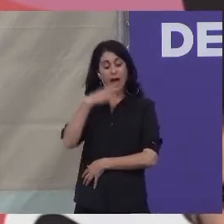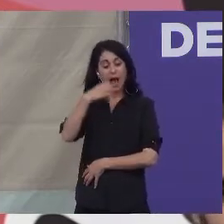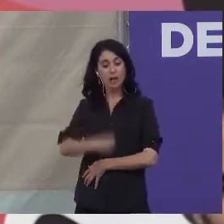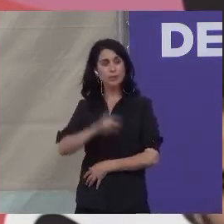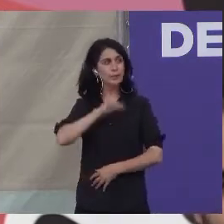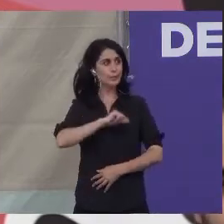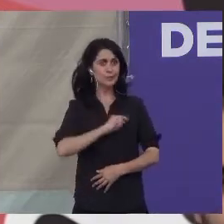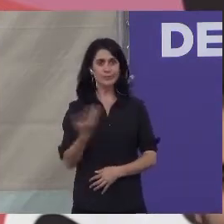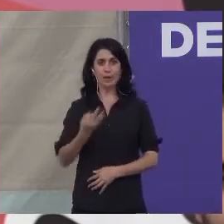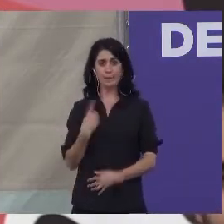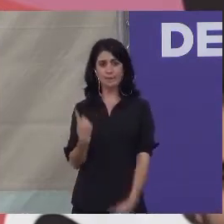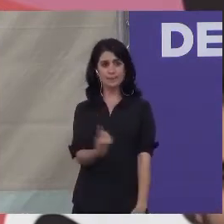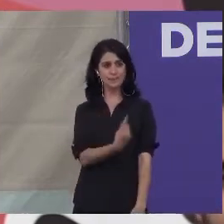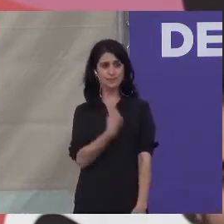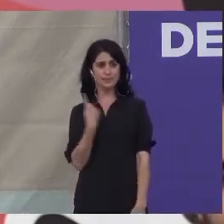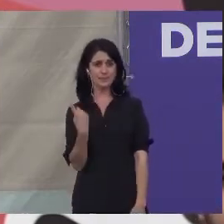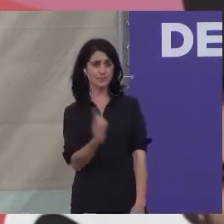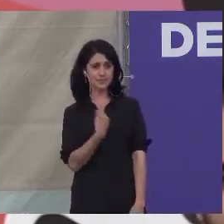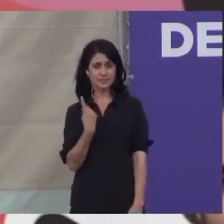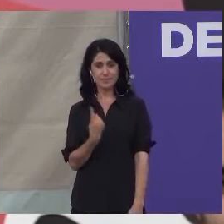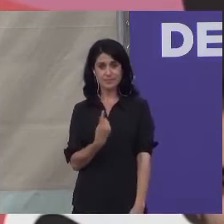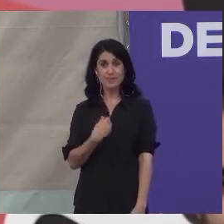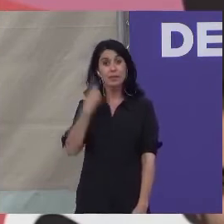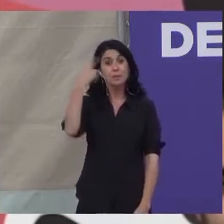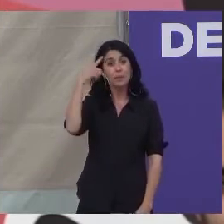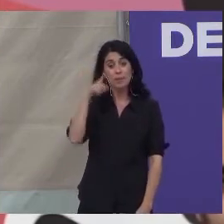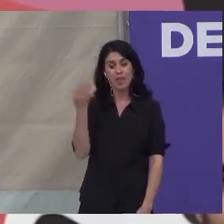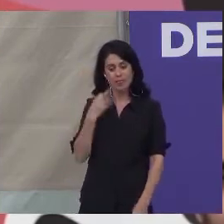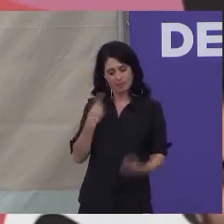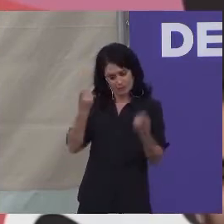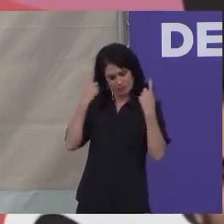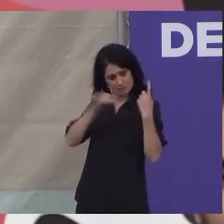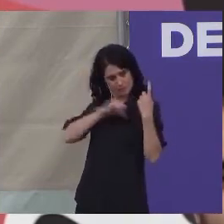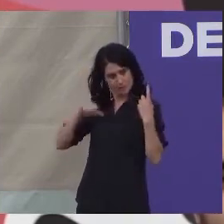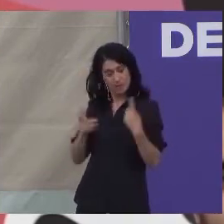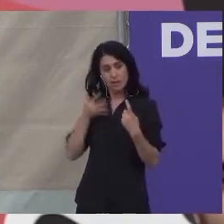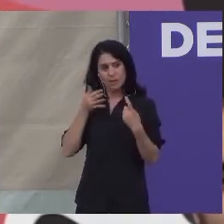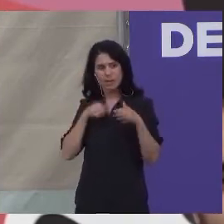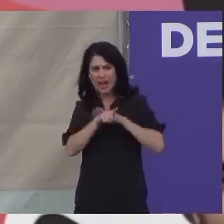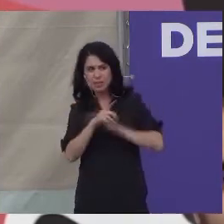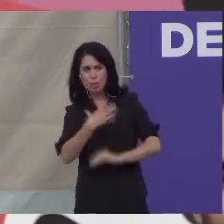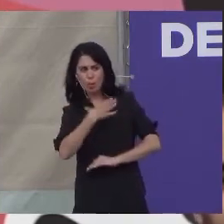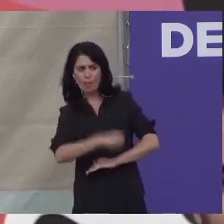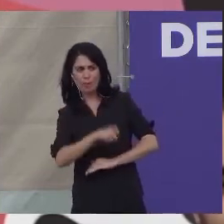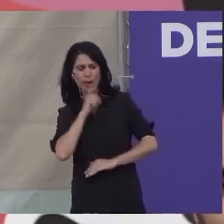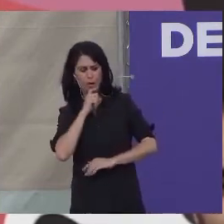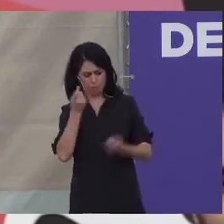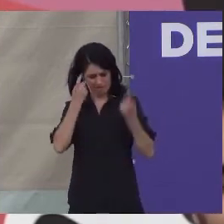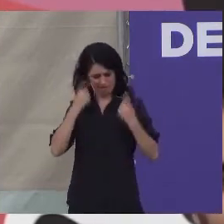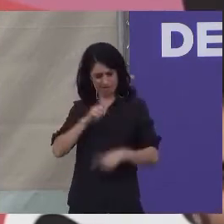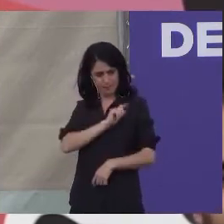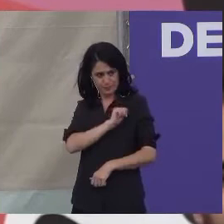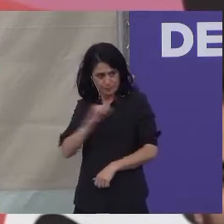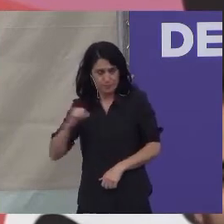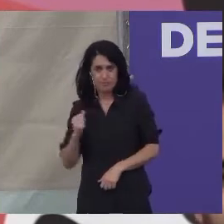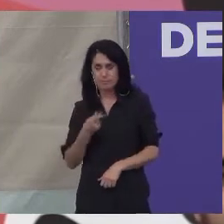del corredor de fondo? ¿Sabéis que hemos tenido que autoformarnos en lidiar con la gestión municipal a base de estudiar,